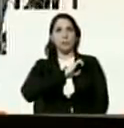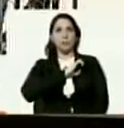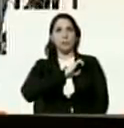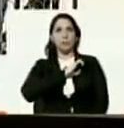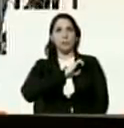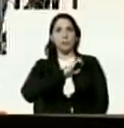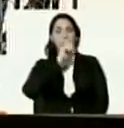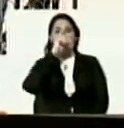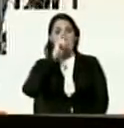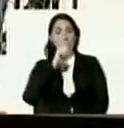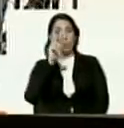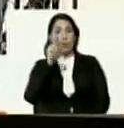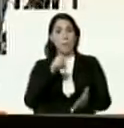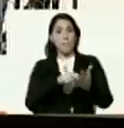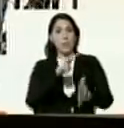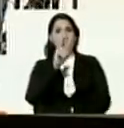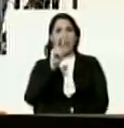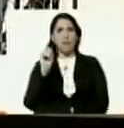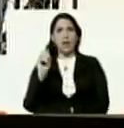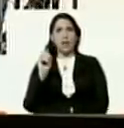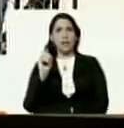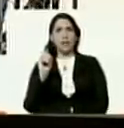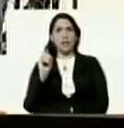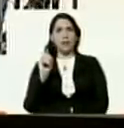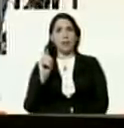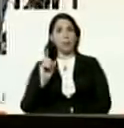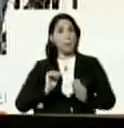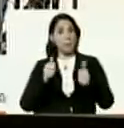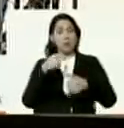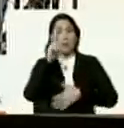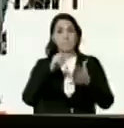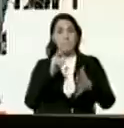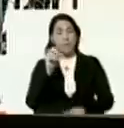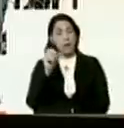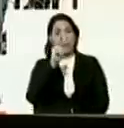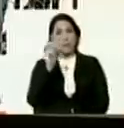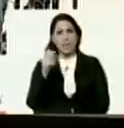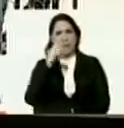Del año 2020, llegó el año 2020,